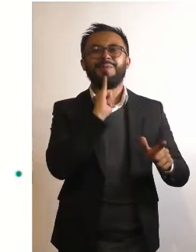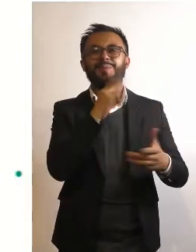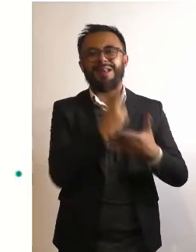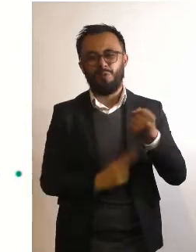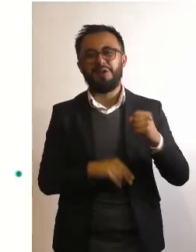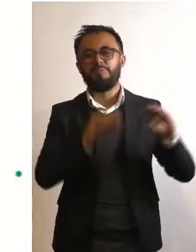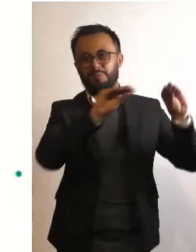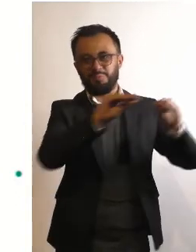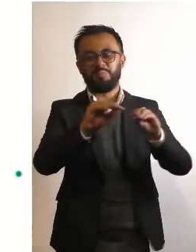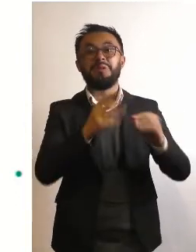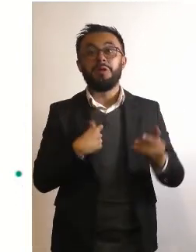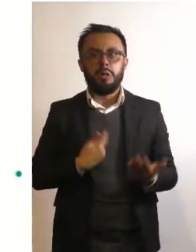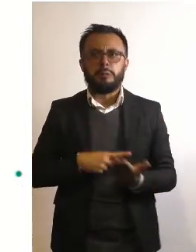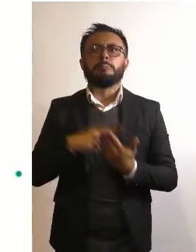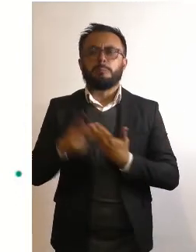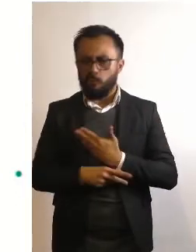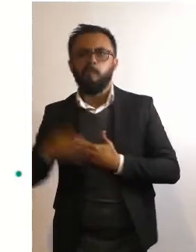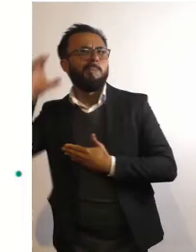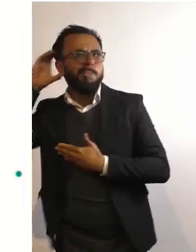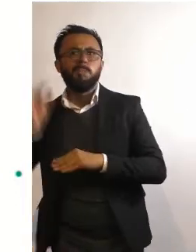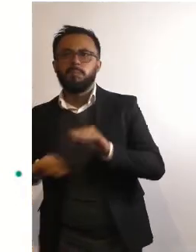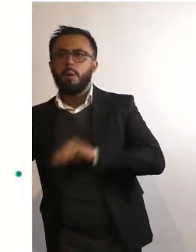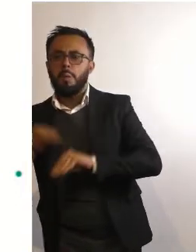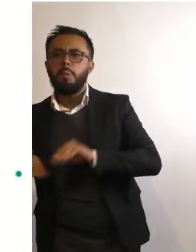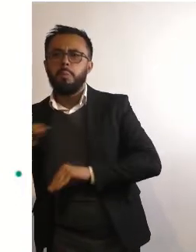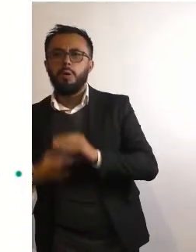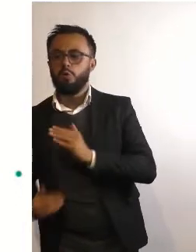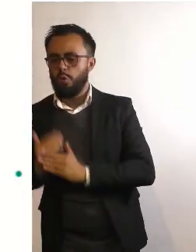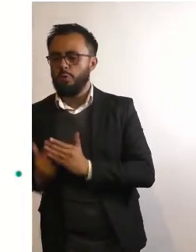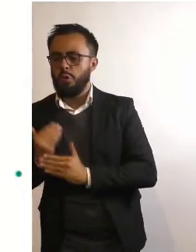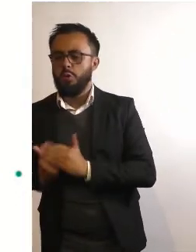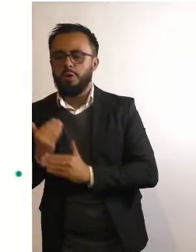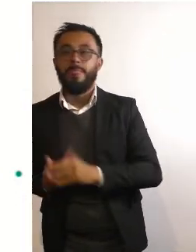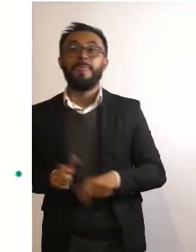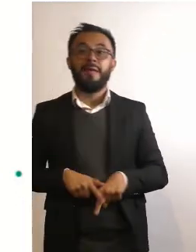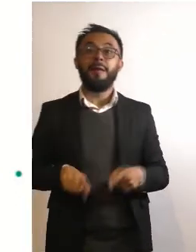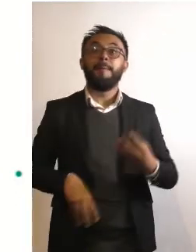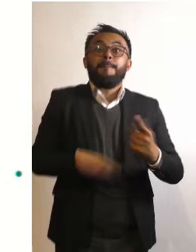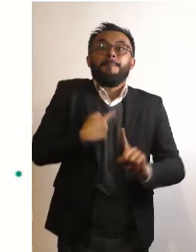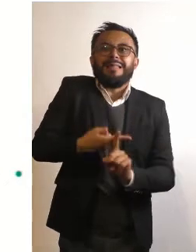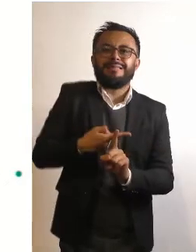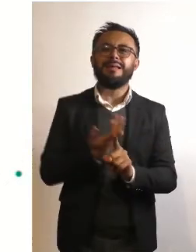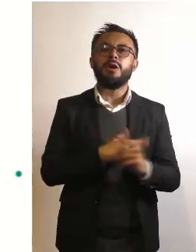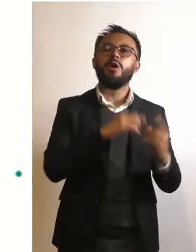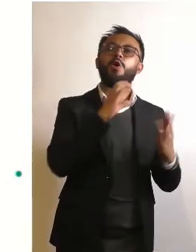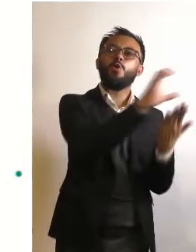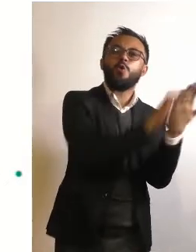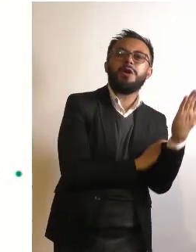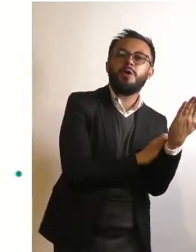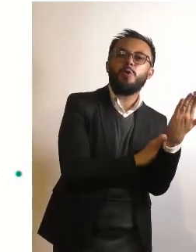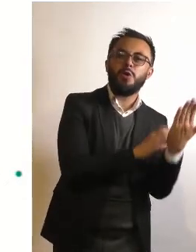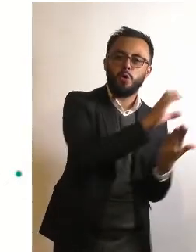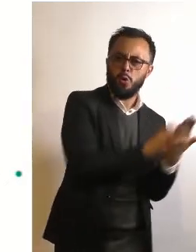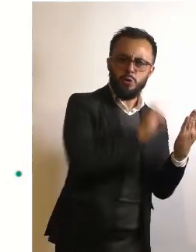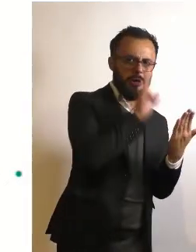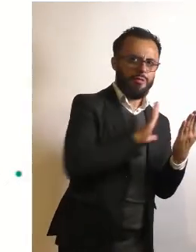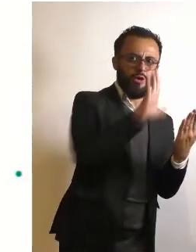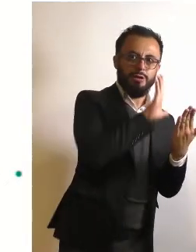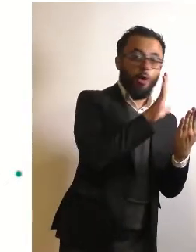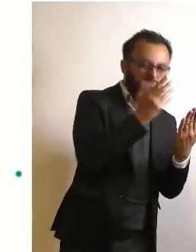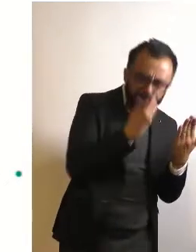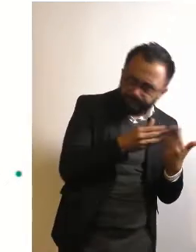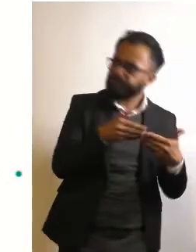nuevos proyectos. En internacionalización de currículo hubo